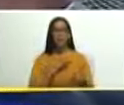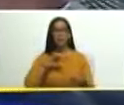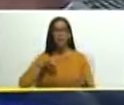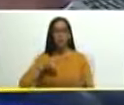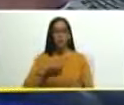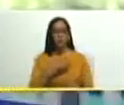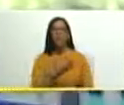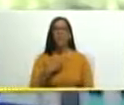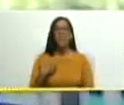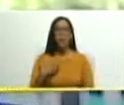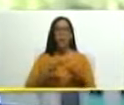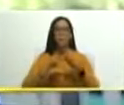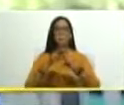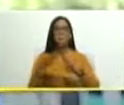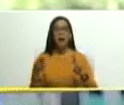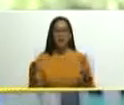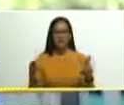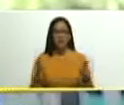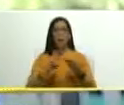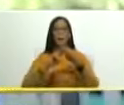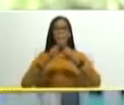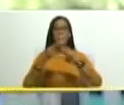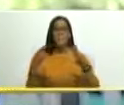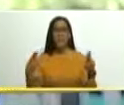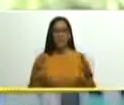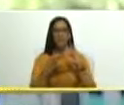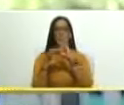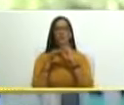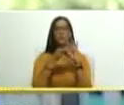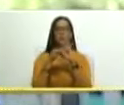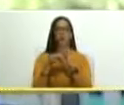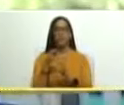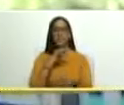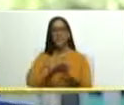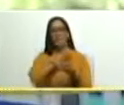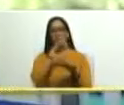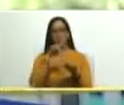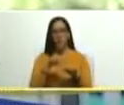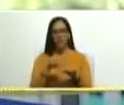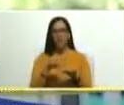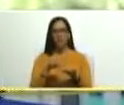es paz. Paz, unión nacional.